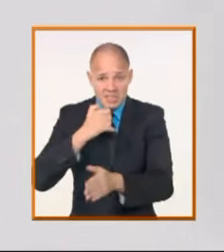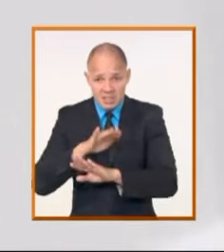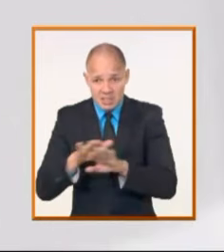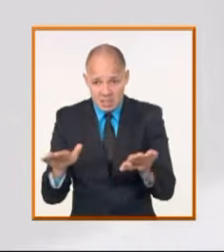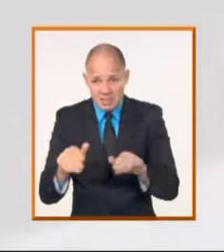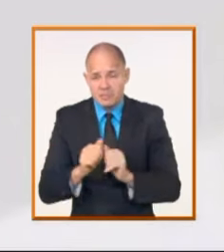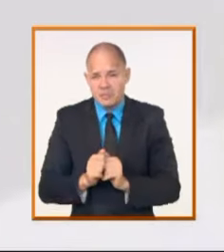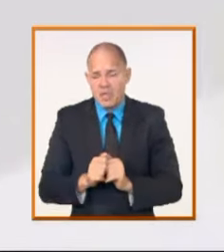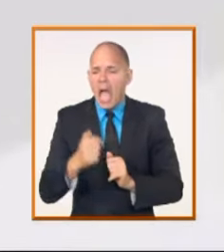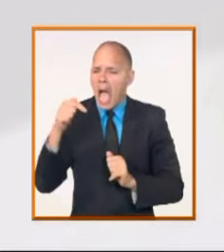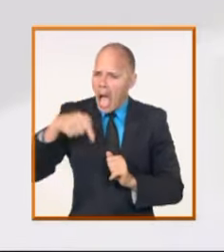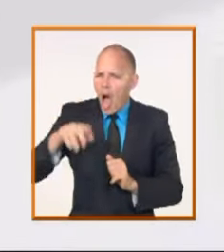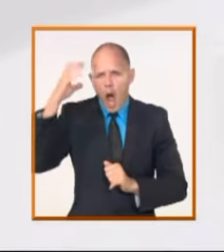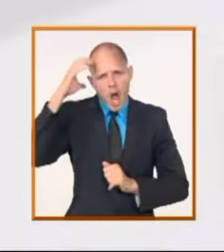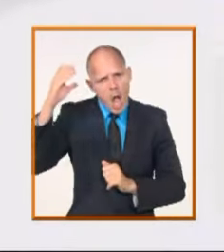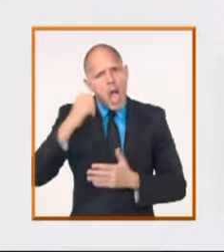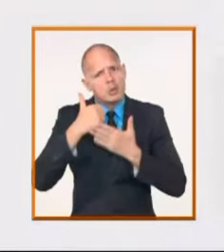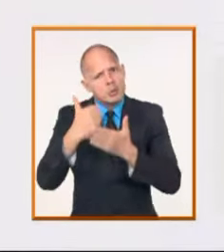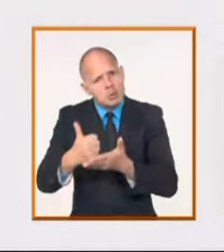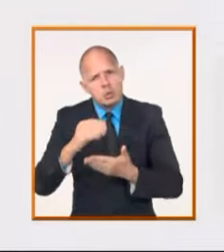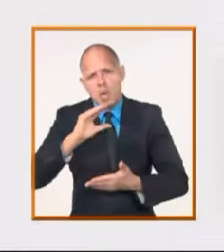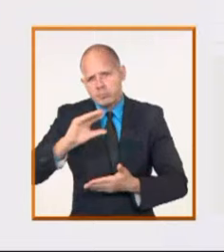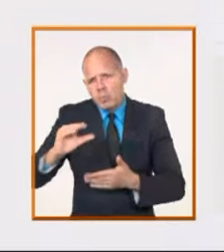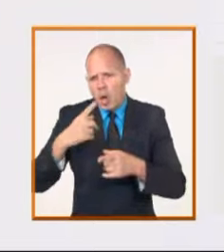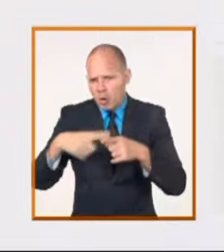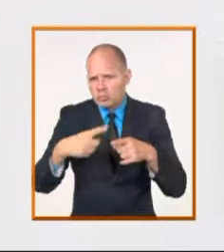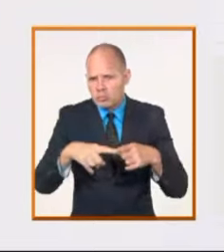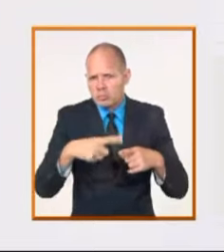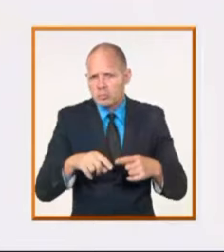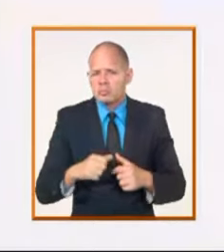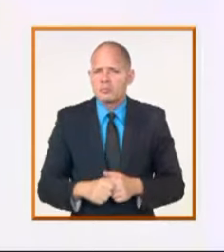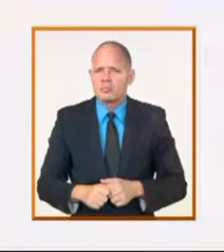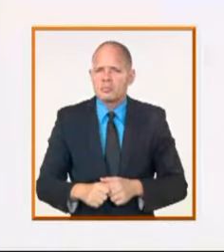now a refugee. Does their